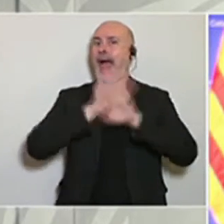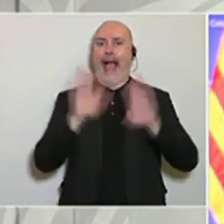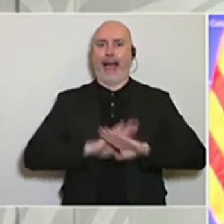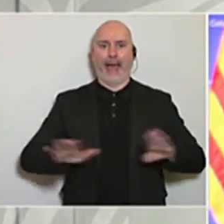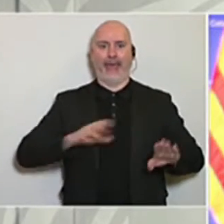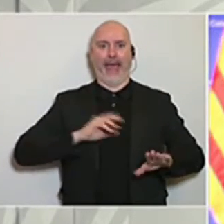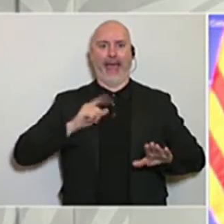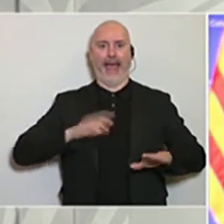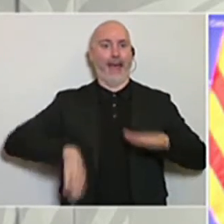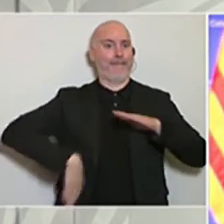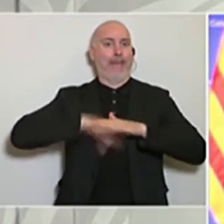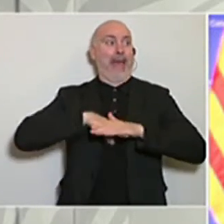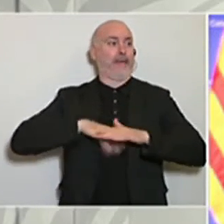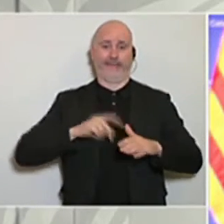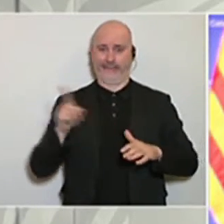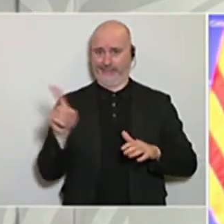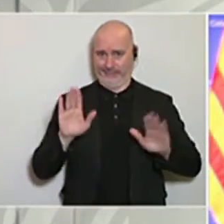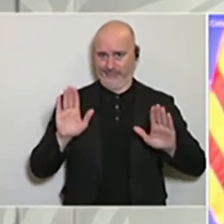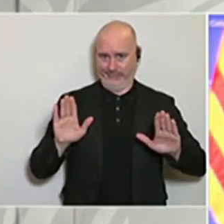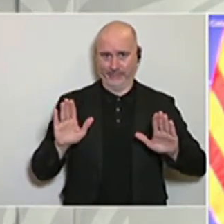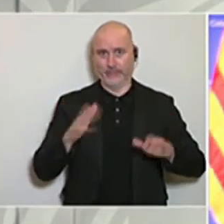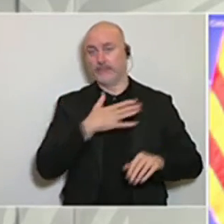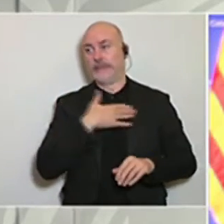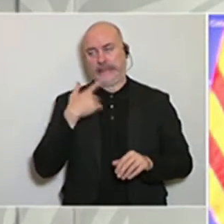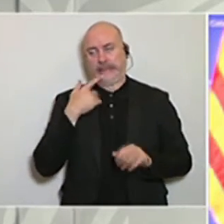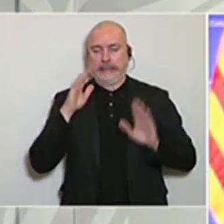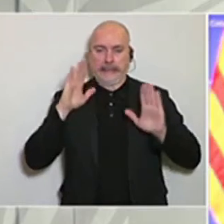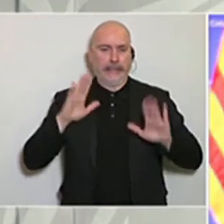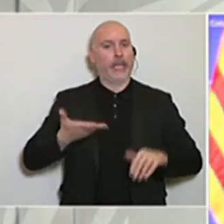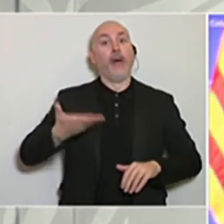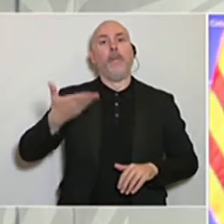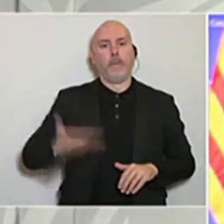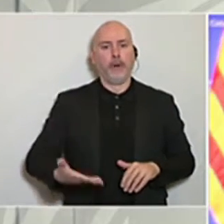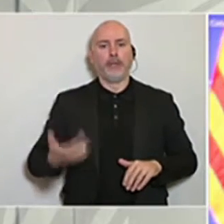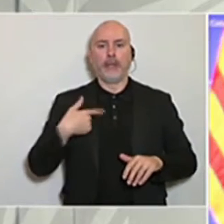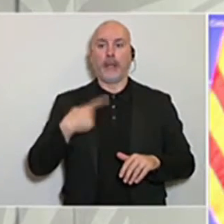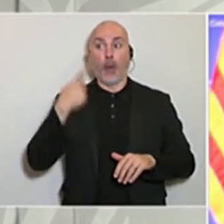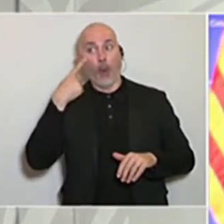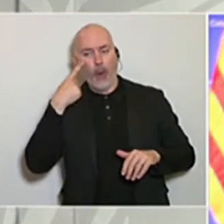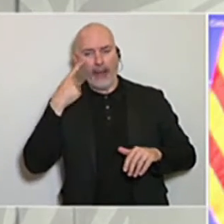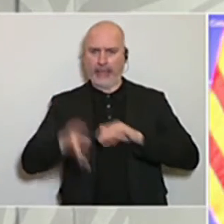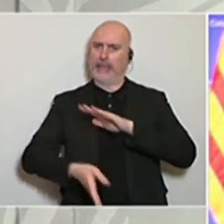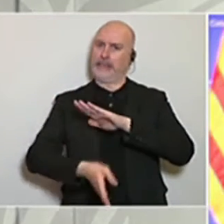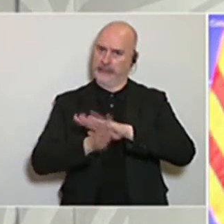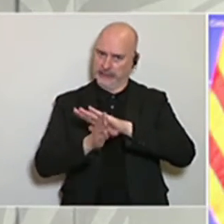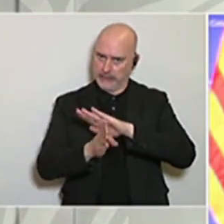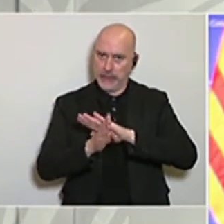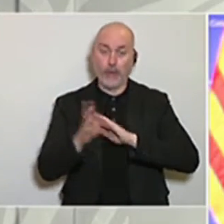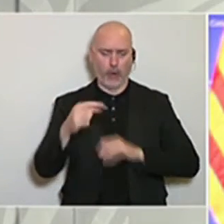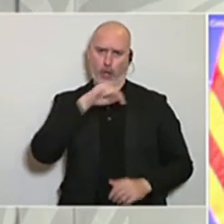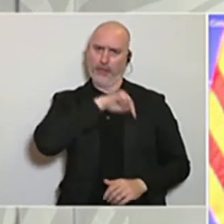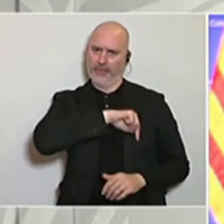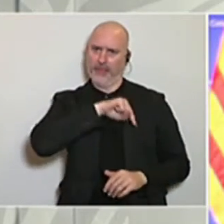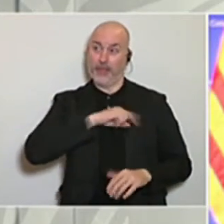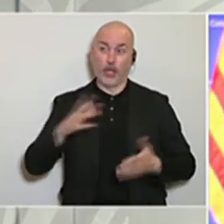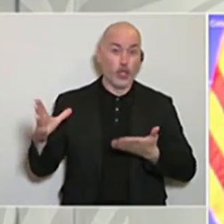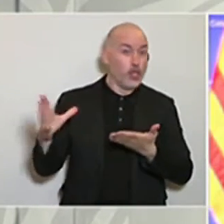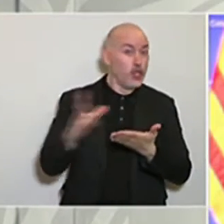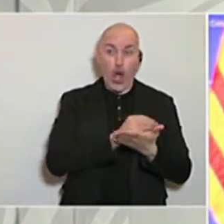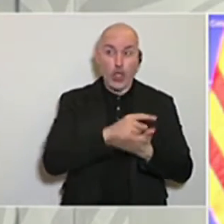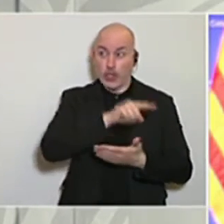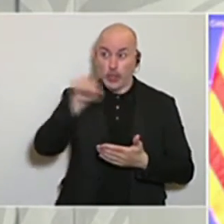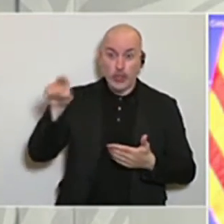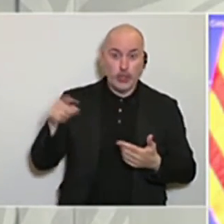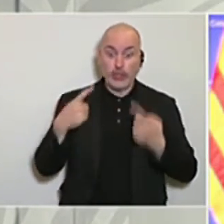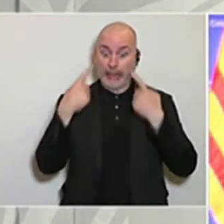ni en absoluto por finalizada y por lo tanto es muy importante que no bajemos la guardia y que seamos muy conscientes de que depende de todos pues llegar